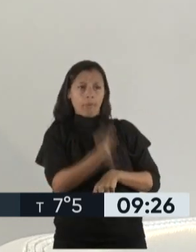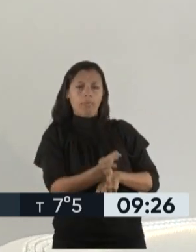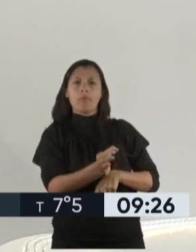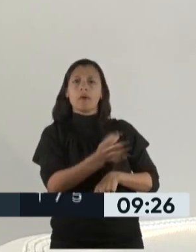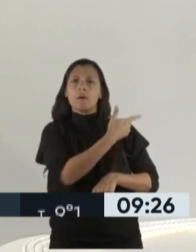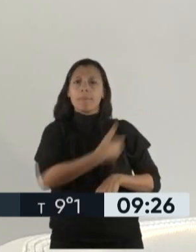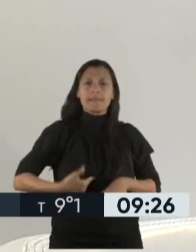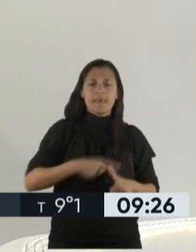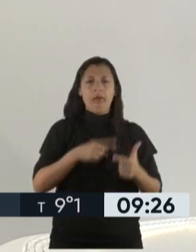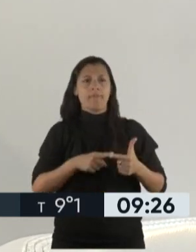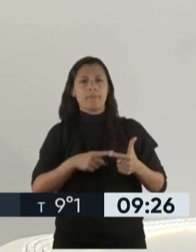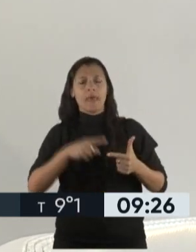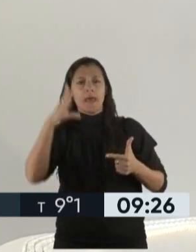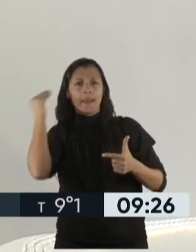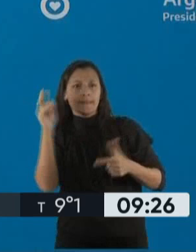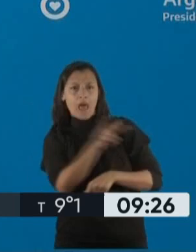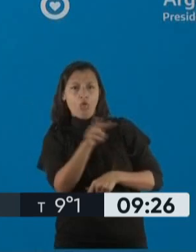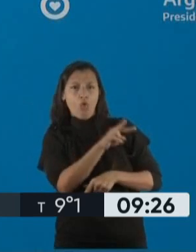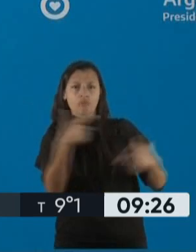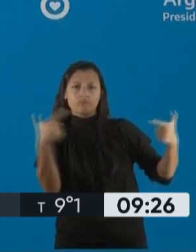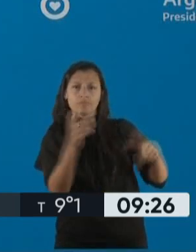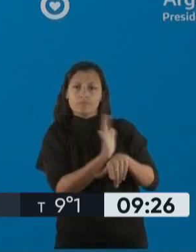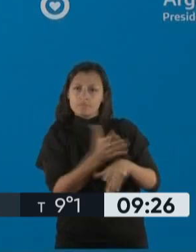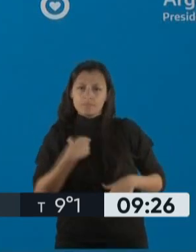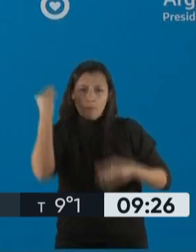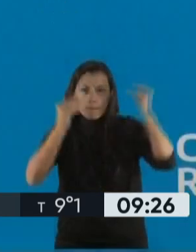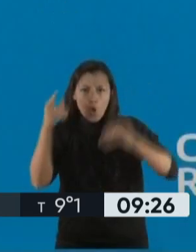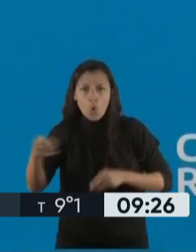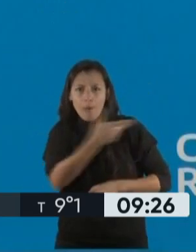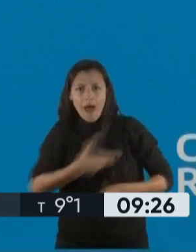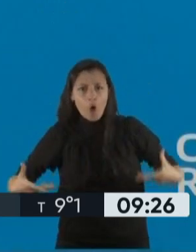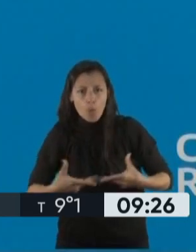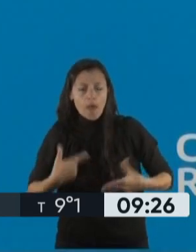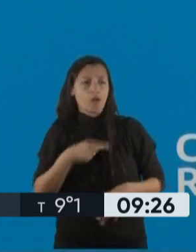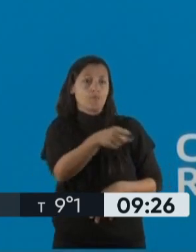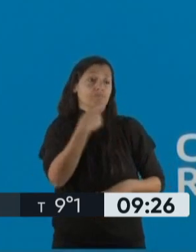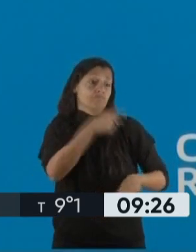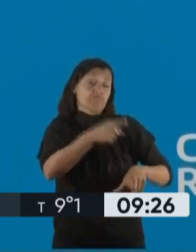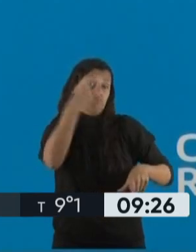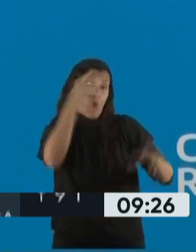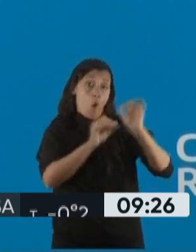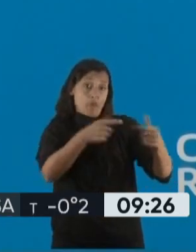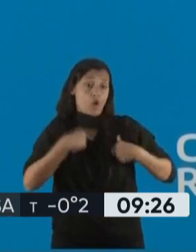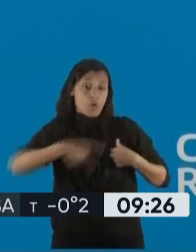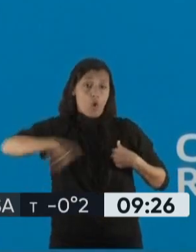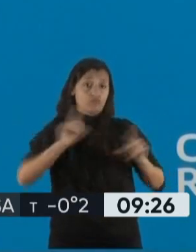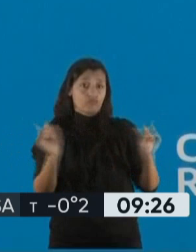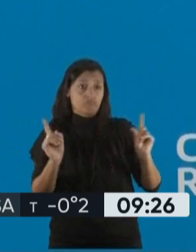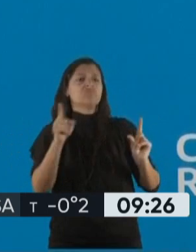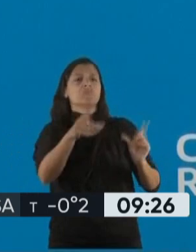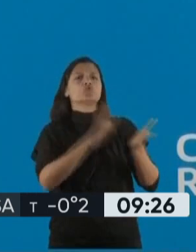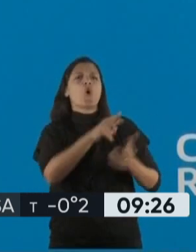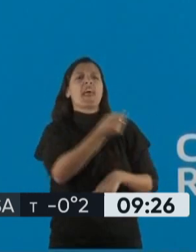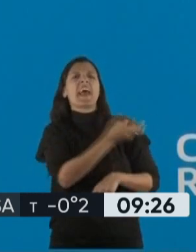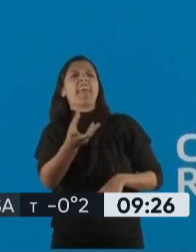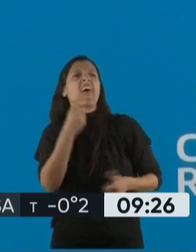Digo, ¿no es una preocupación para el gobierno esto? Usted lleva una cuenta que nosotros no llevamos, Gonzalo, en cuanto a cantidad de días,